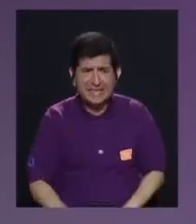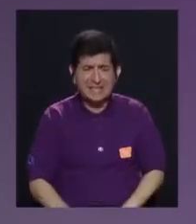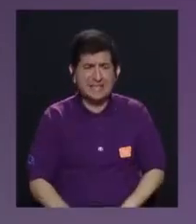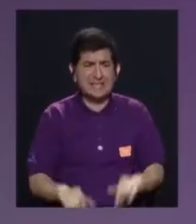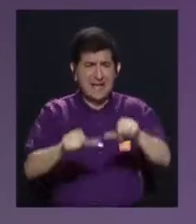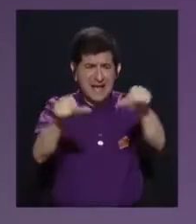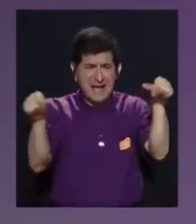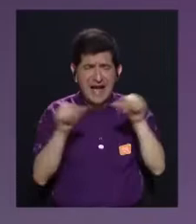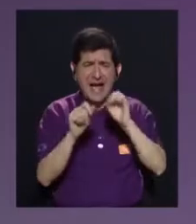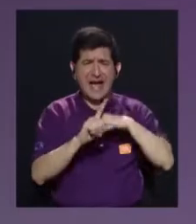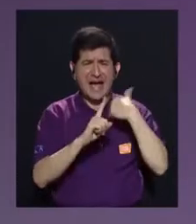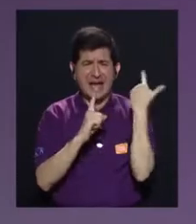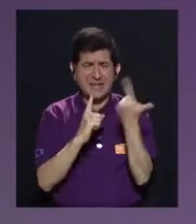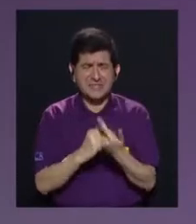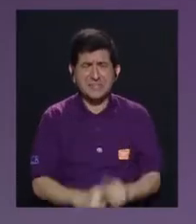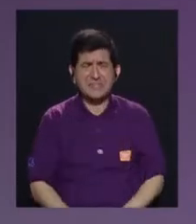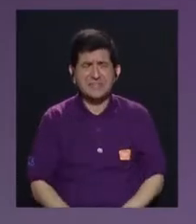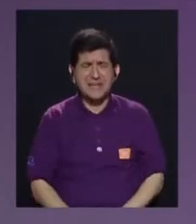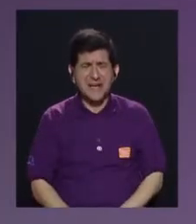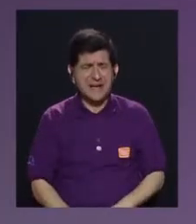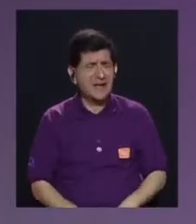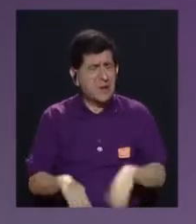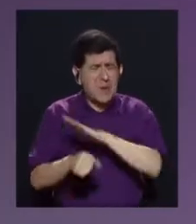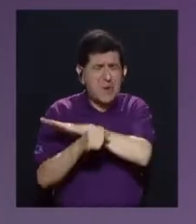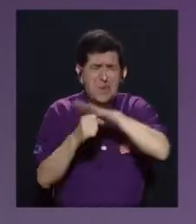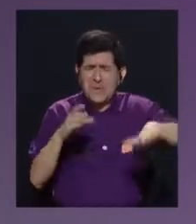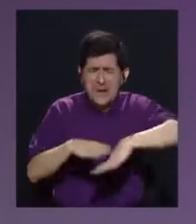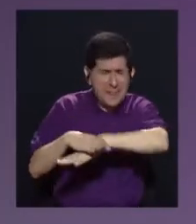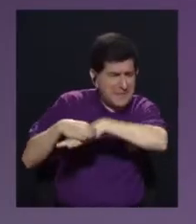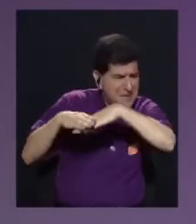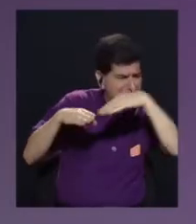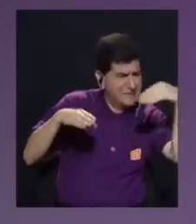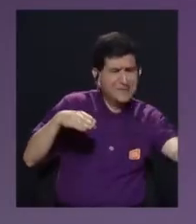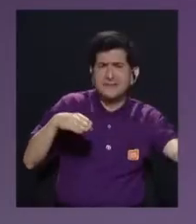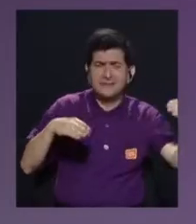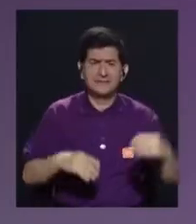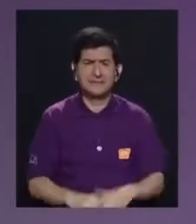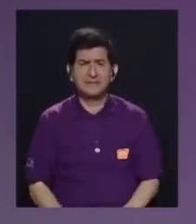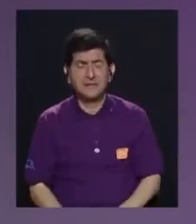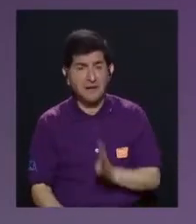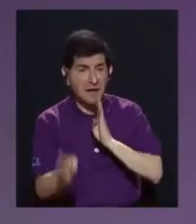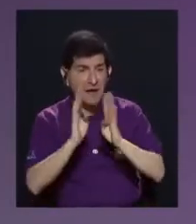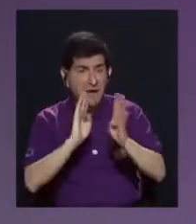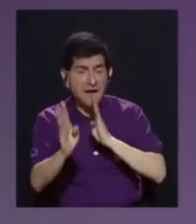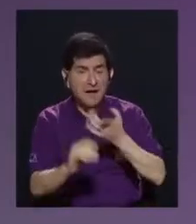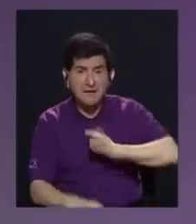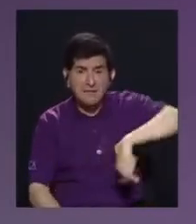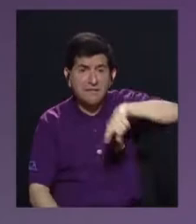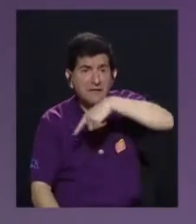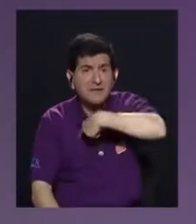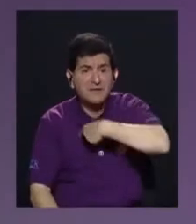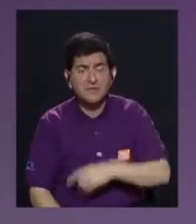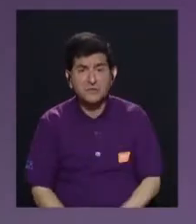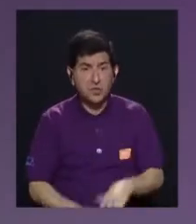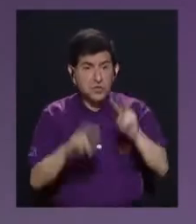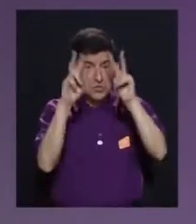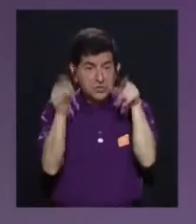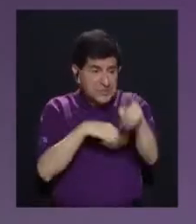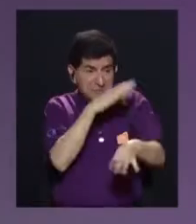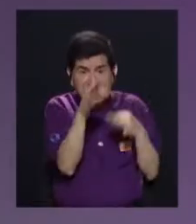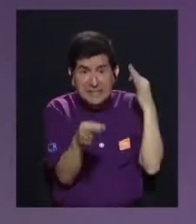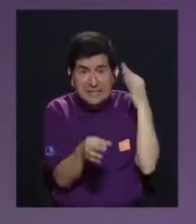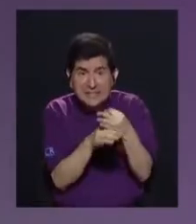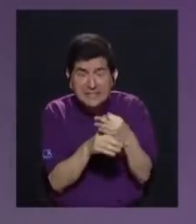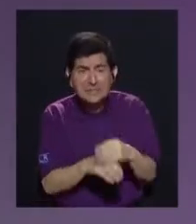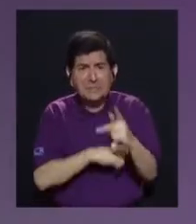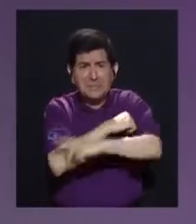social más requeté excluido y entonces por supuesto que cuando estamos hablando de un tema como ese que el